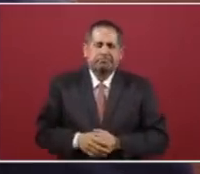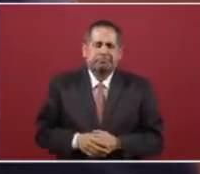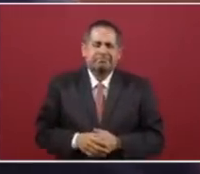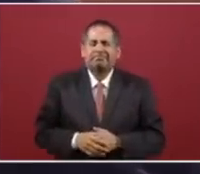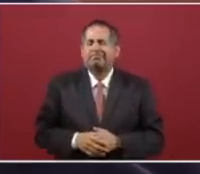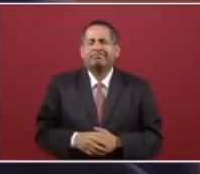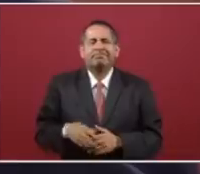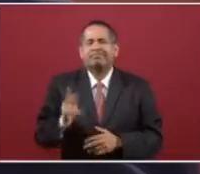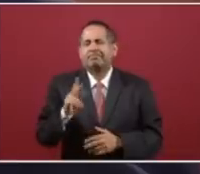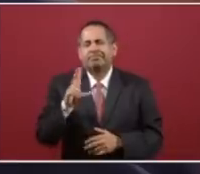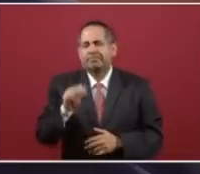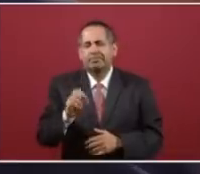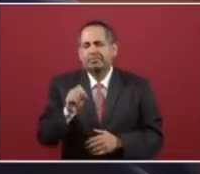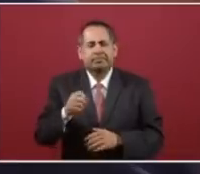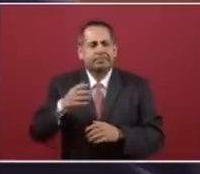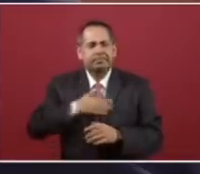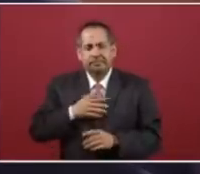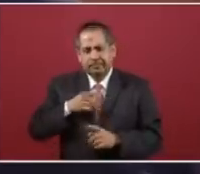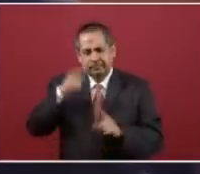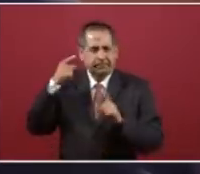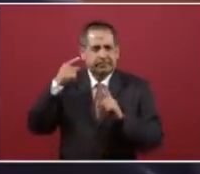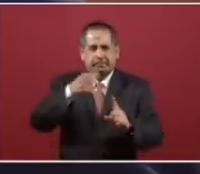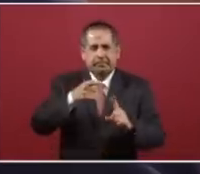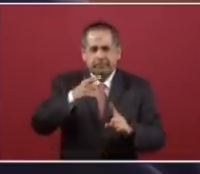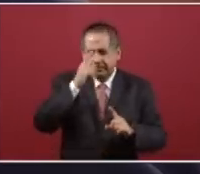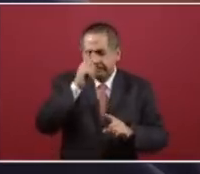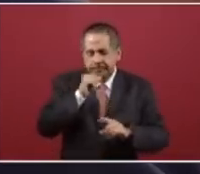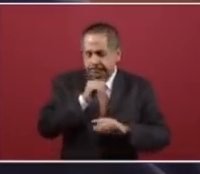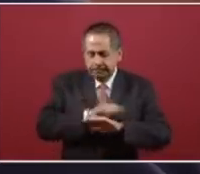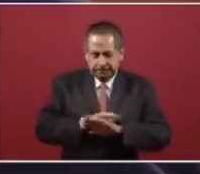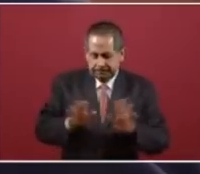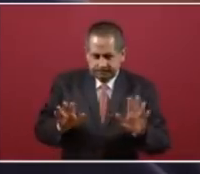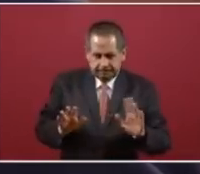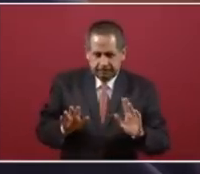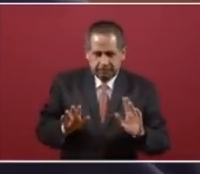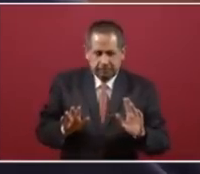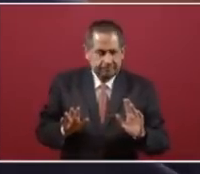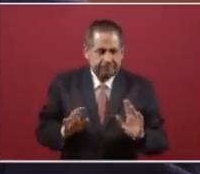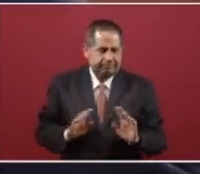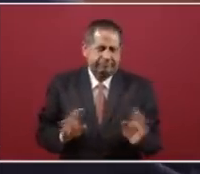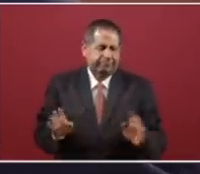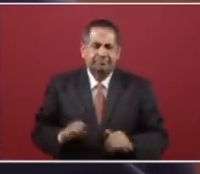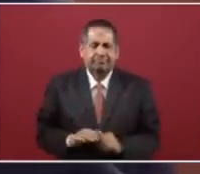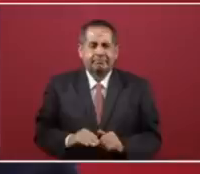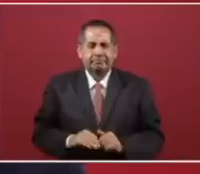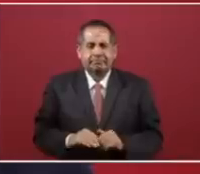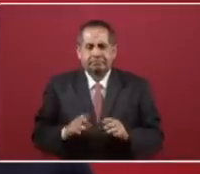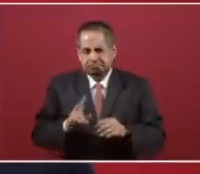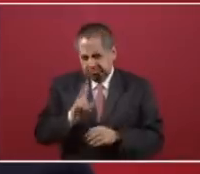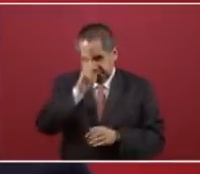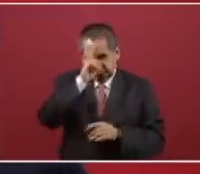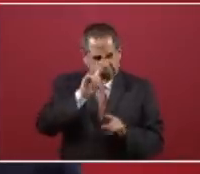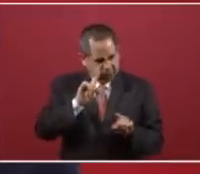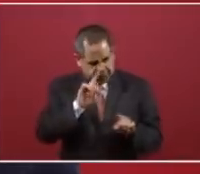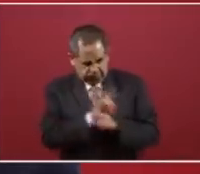no es el propósito para nada este vengarnos